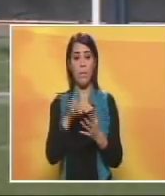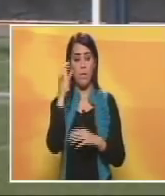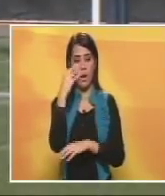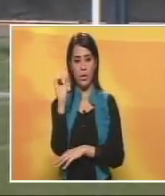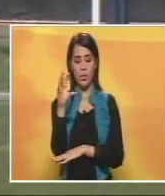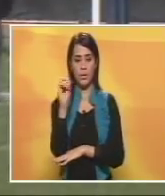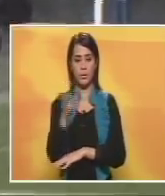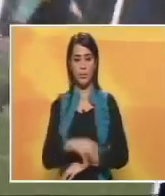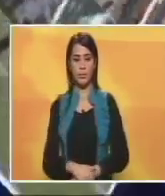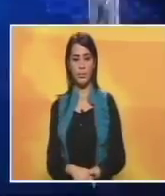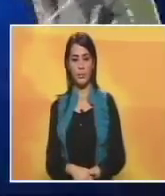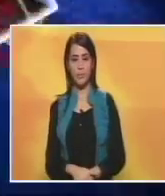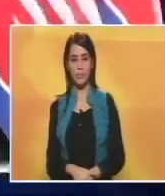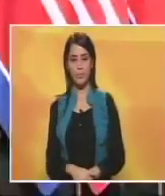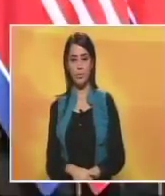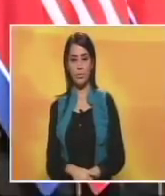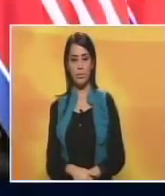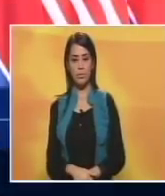Congreso.